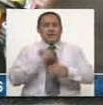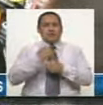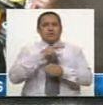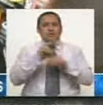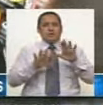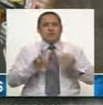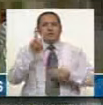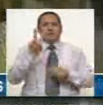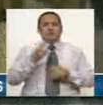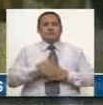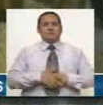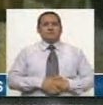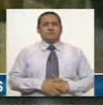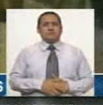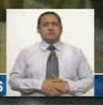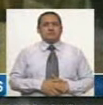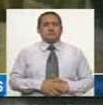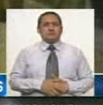2002.